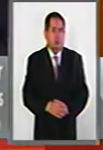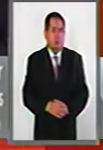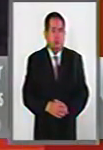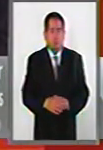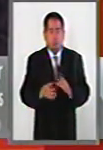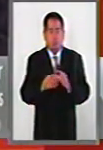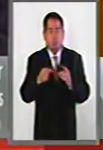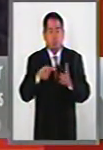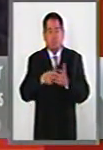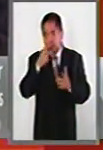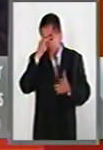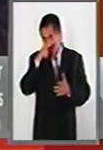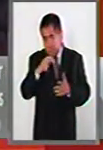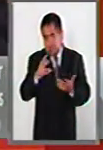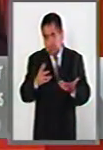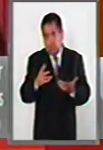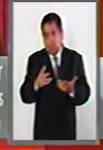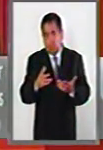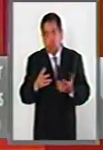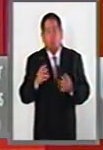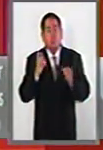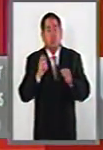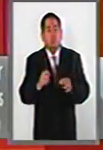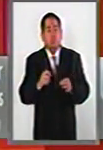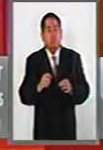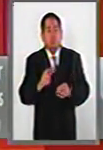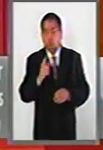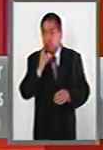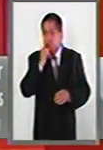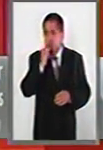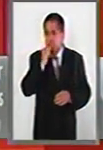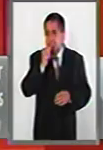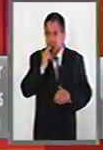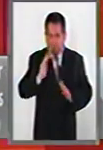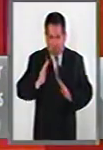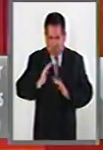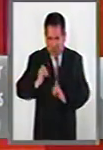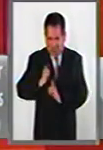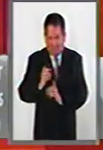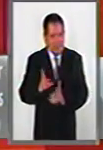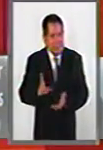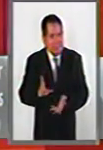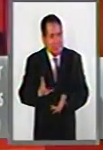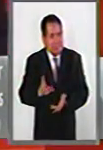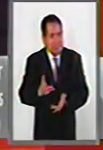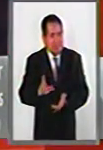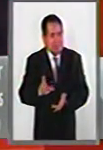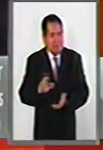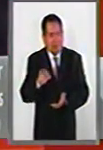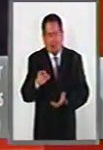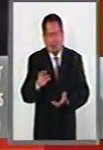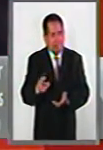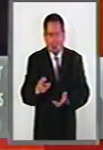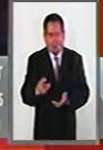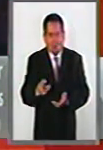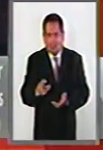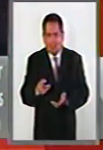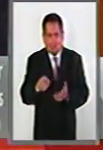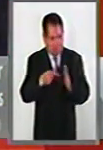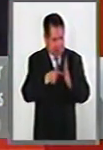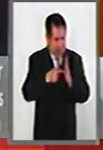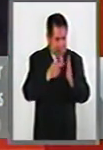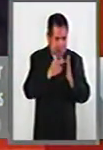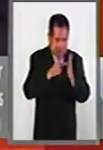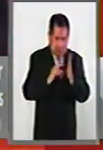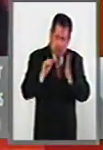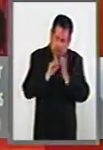en México, de un Estado policíaco militar. Y esto tiene que ver con todas las medidas que se